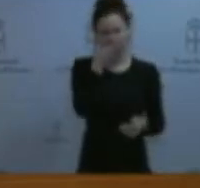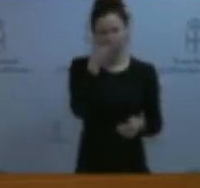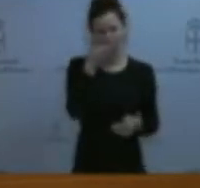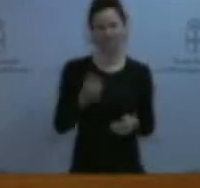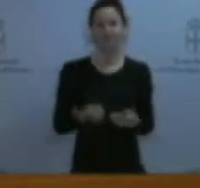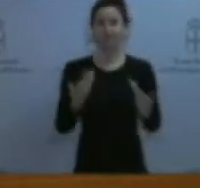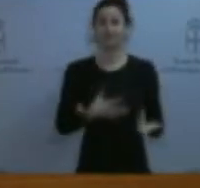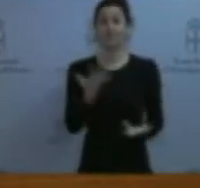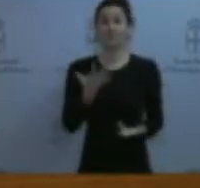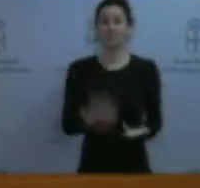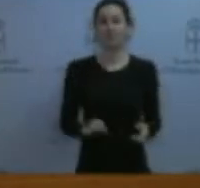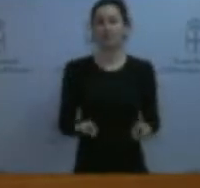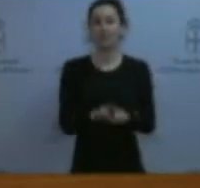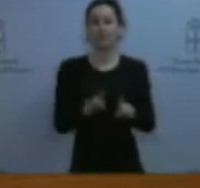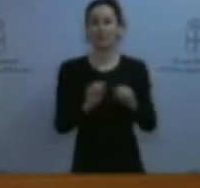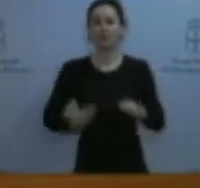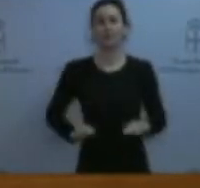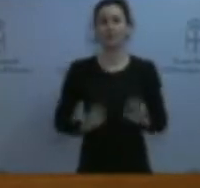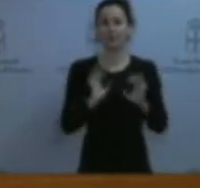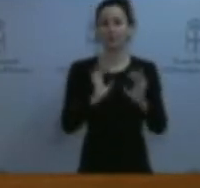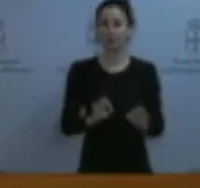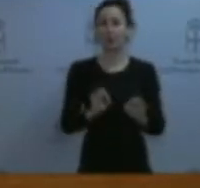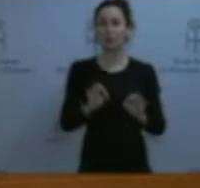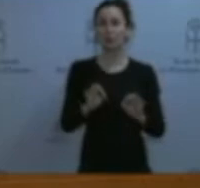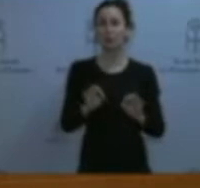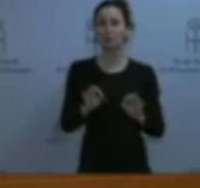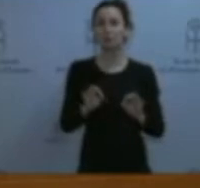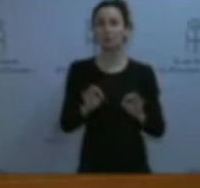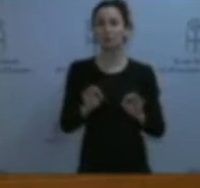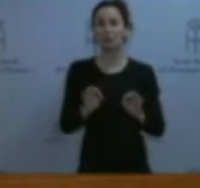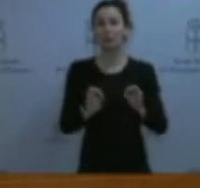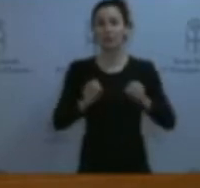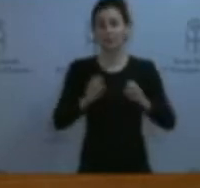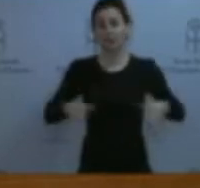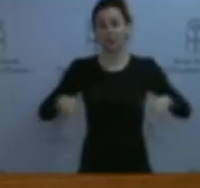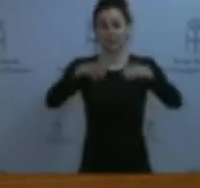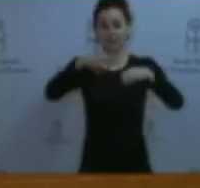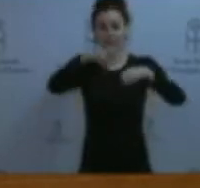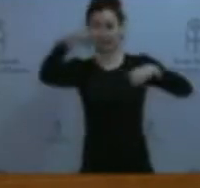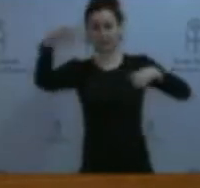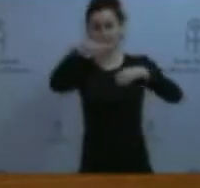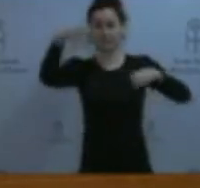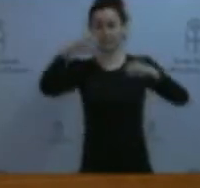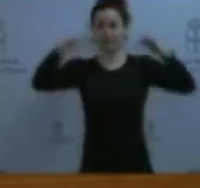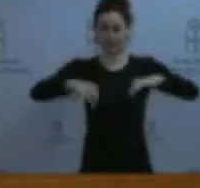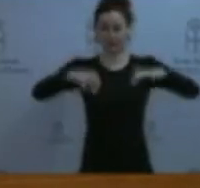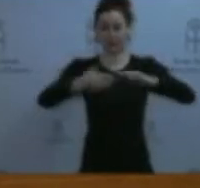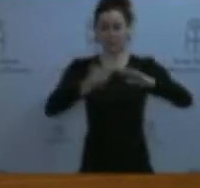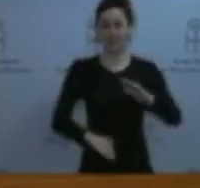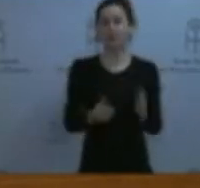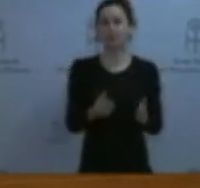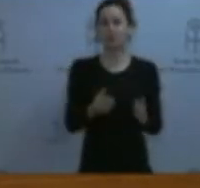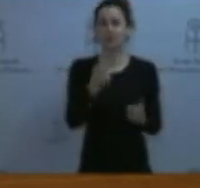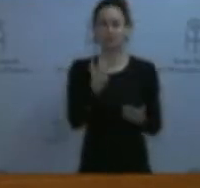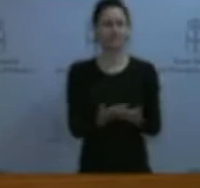Podría ser porque hay menos inversiones térmicas, pero esto ya bajé aquí con los datos de pluviosidad a evidenciar de que